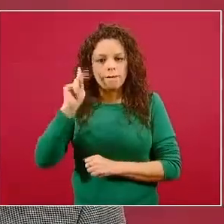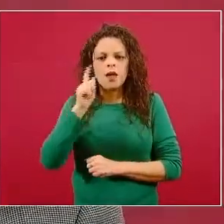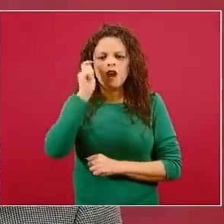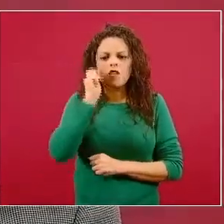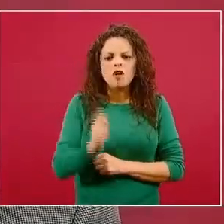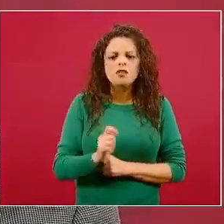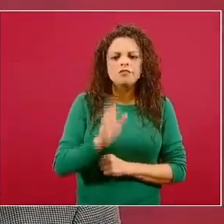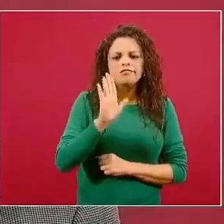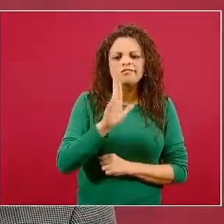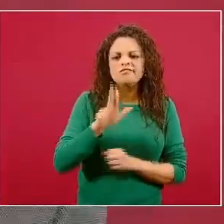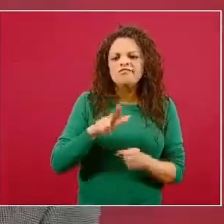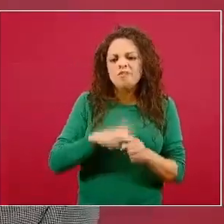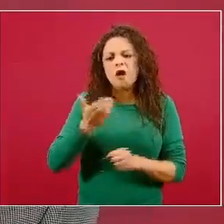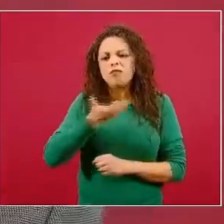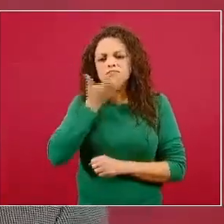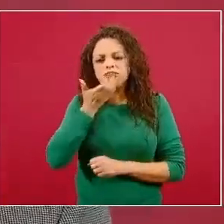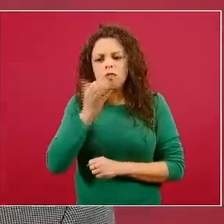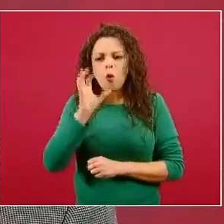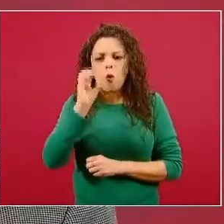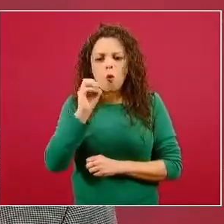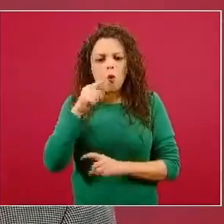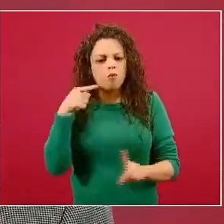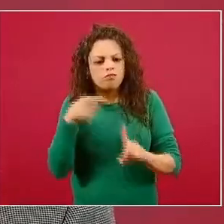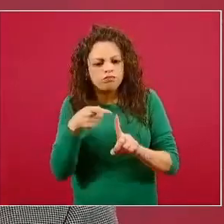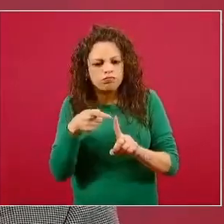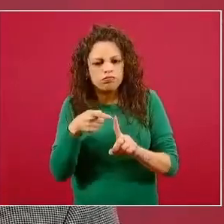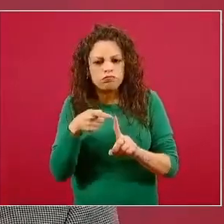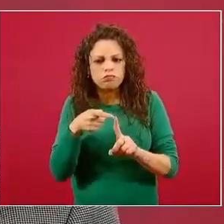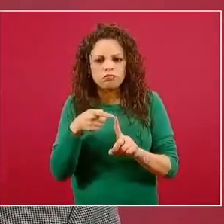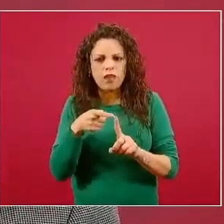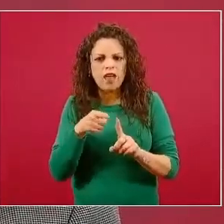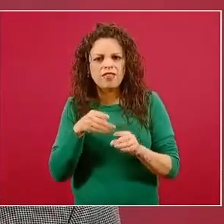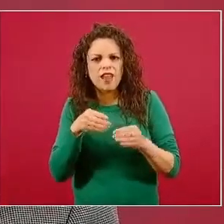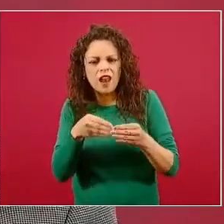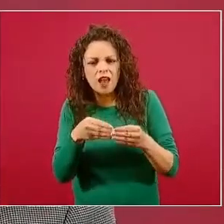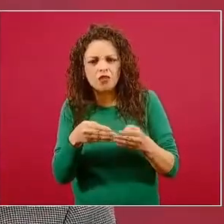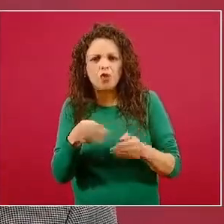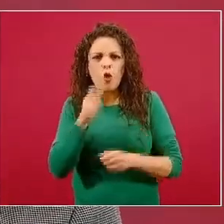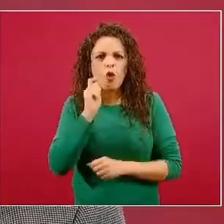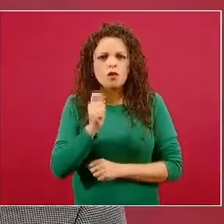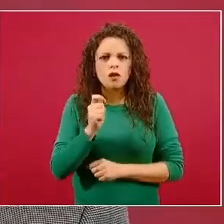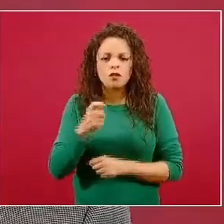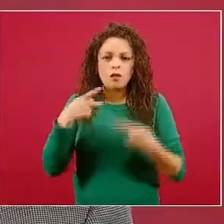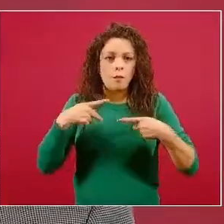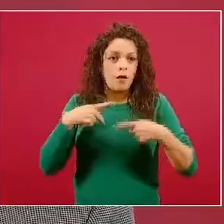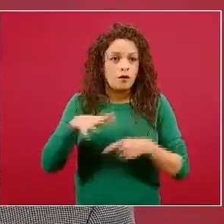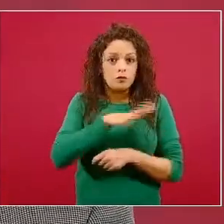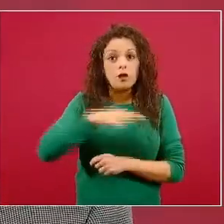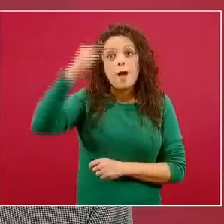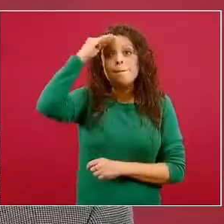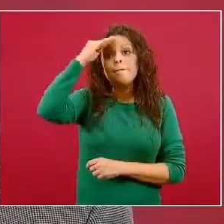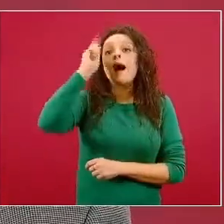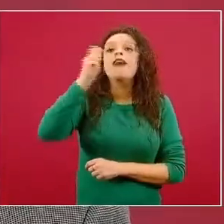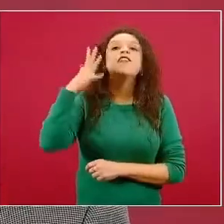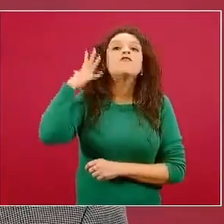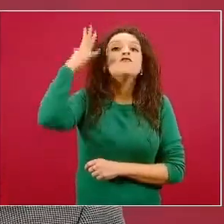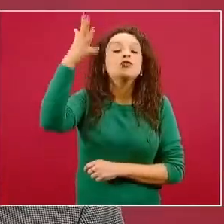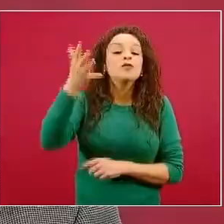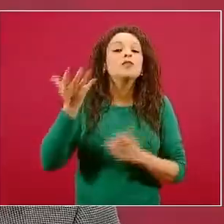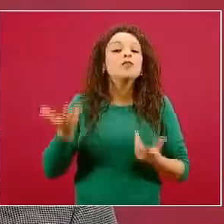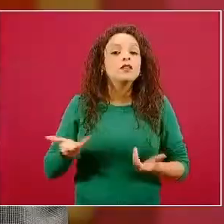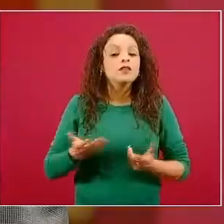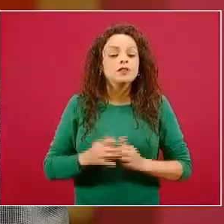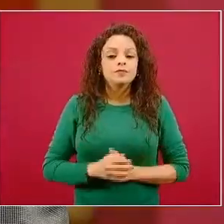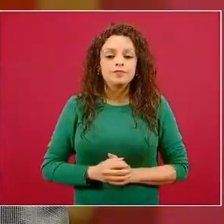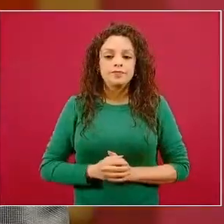tradicional o más directa, una aspiración que tenemos las sociedades, es que ante